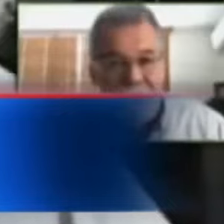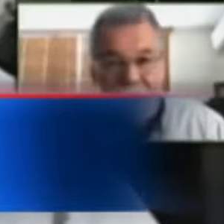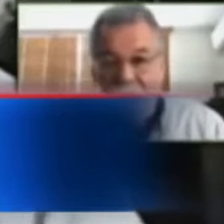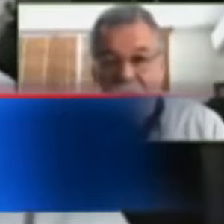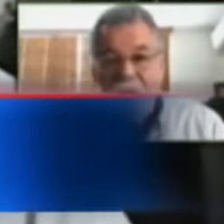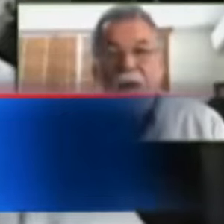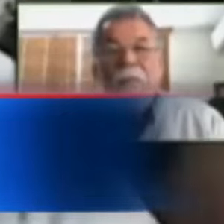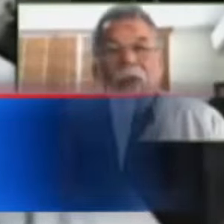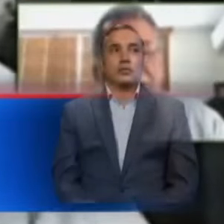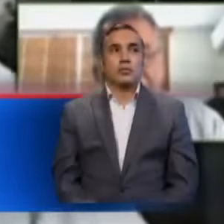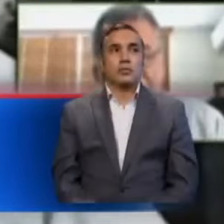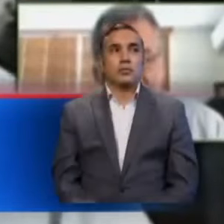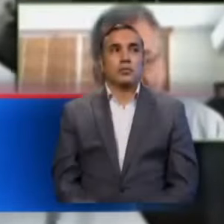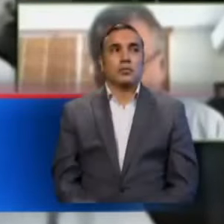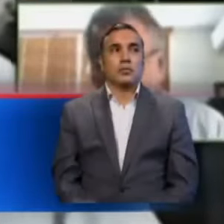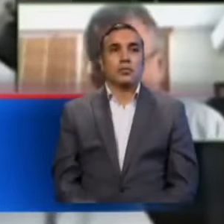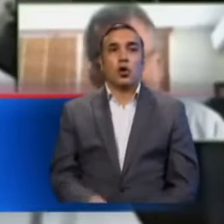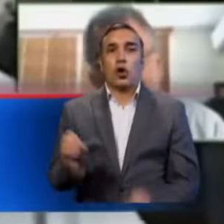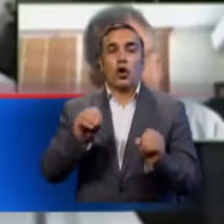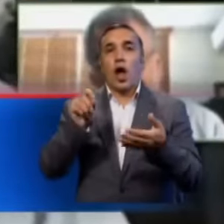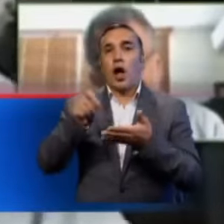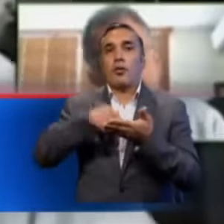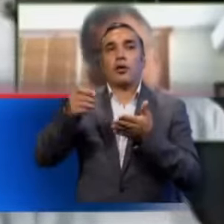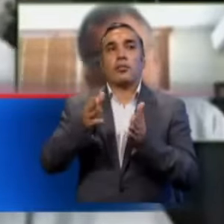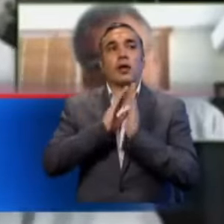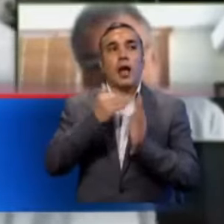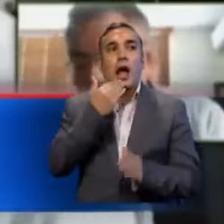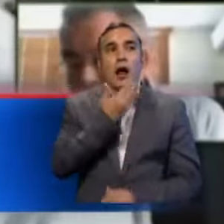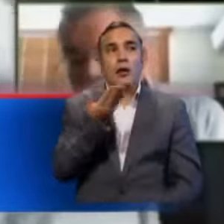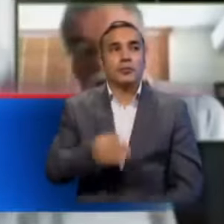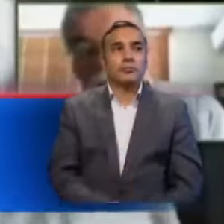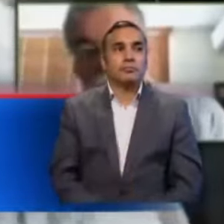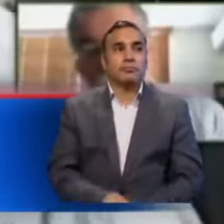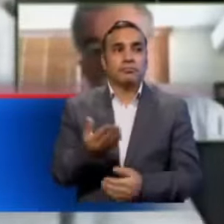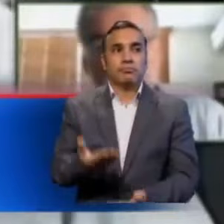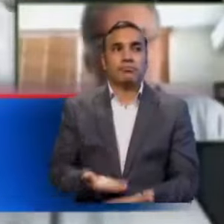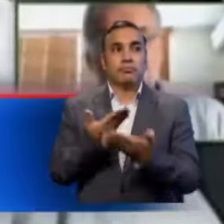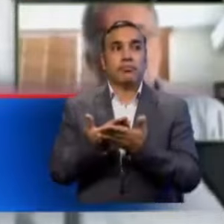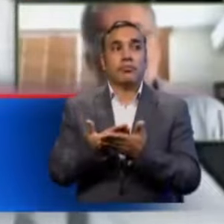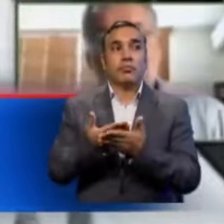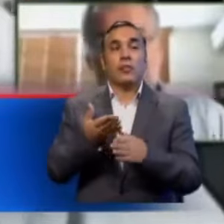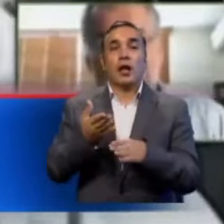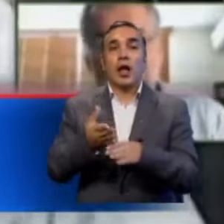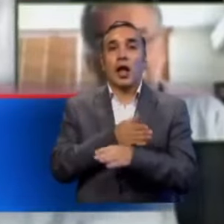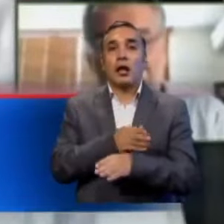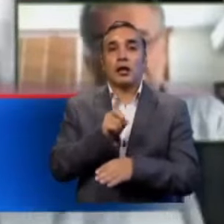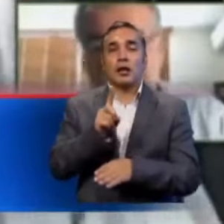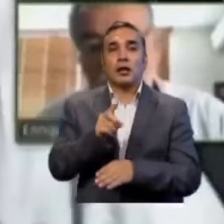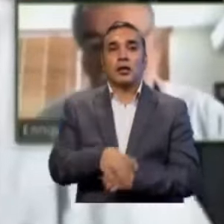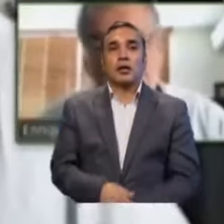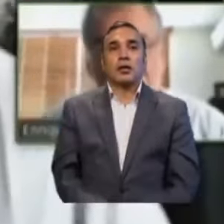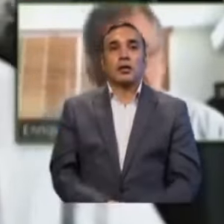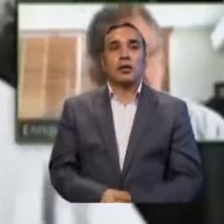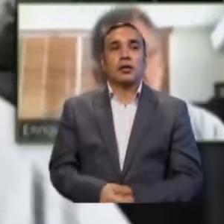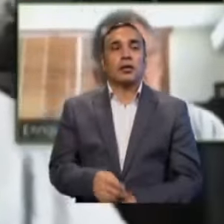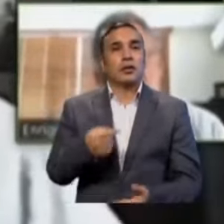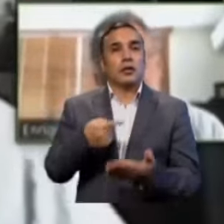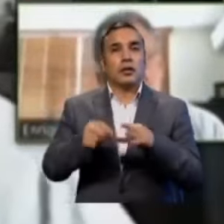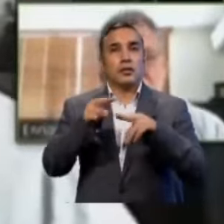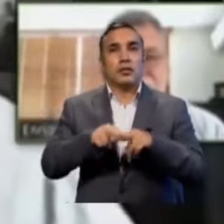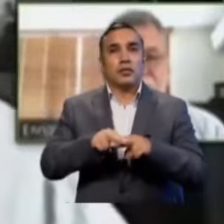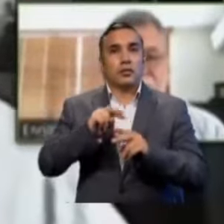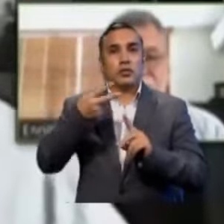las revisiones o aprobar la solicitud que ha presentado antes de que se concluya el proceso, antes de